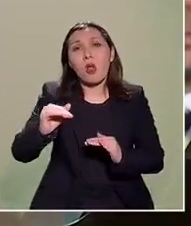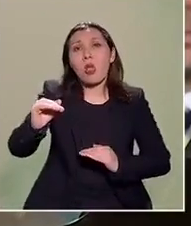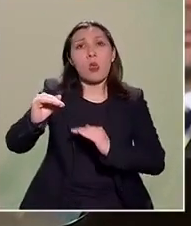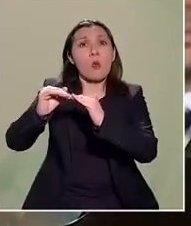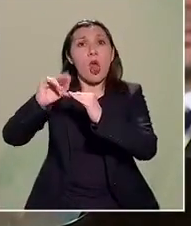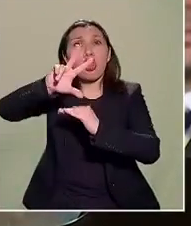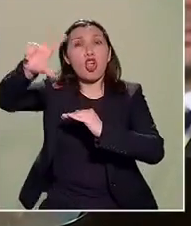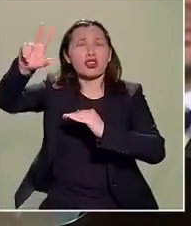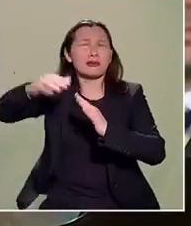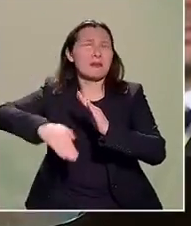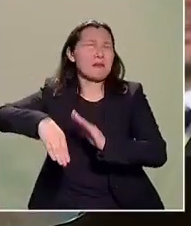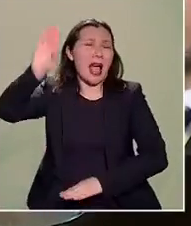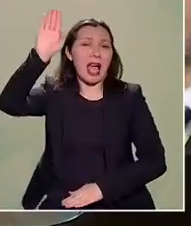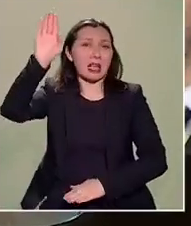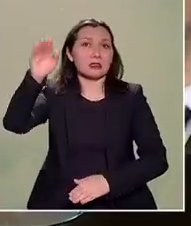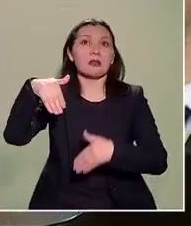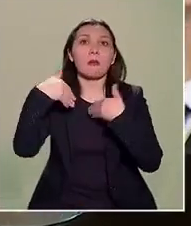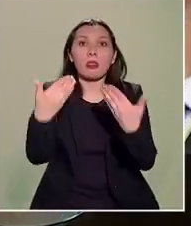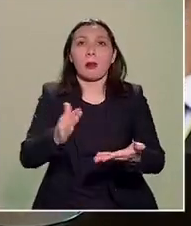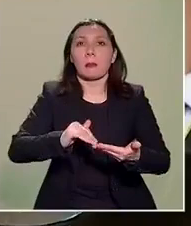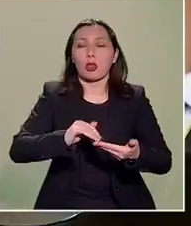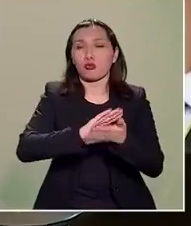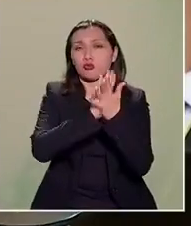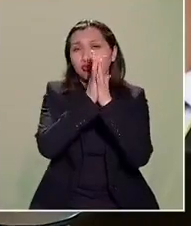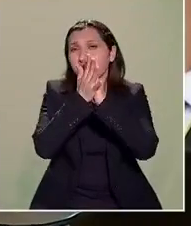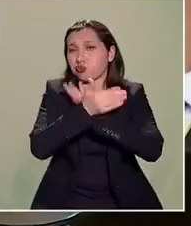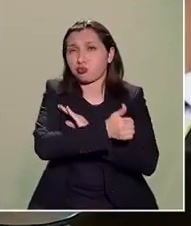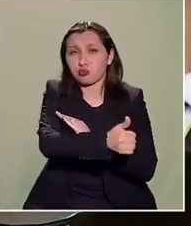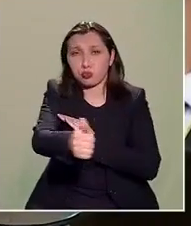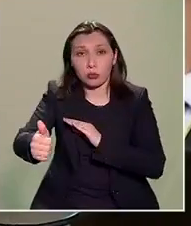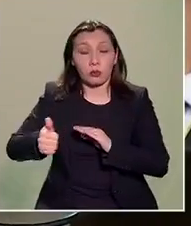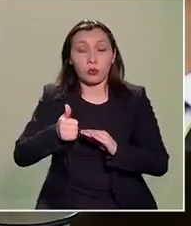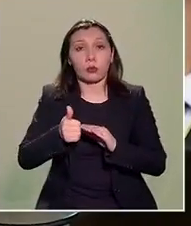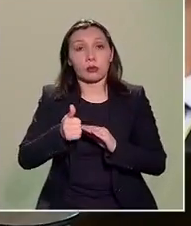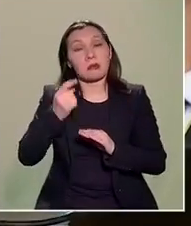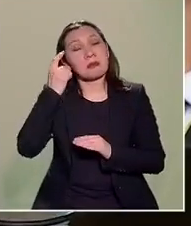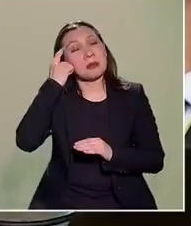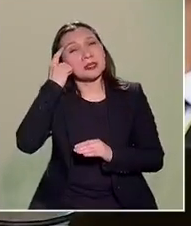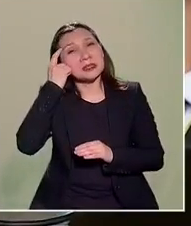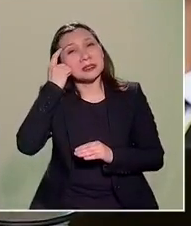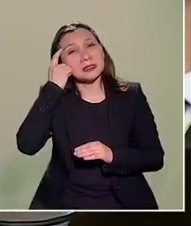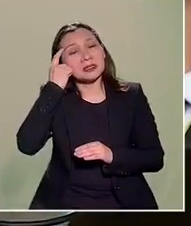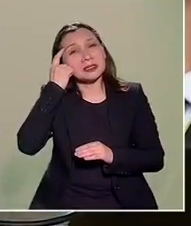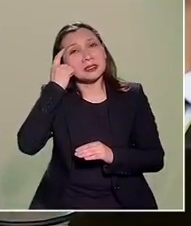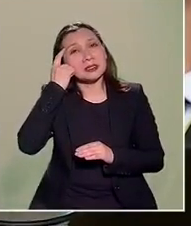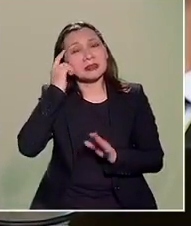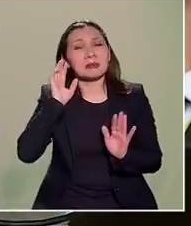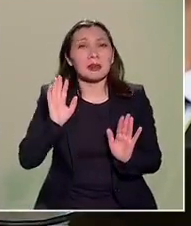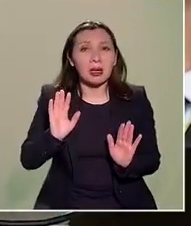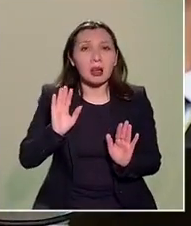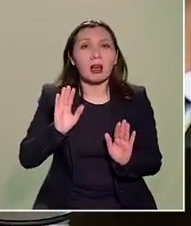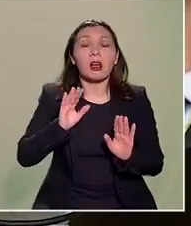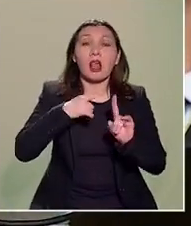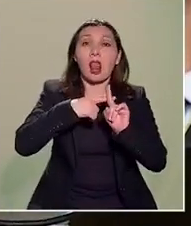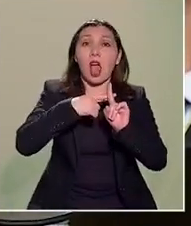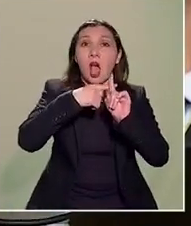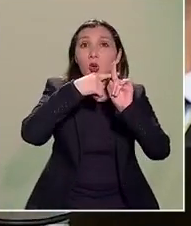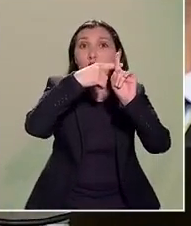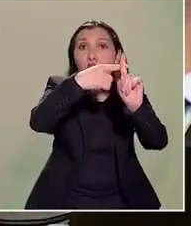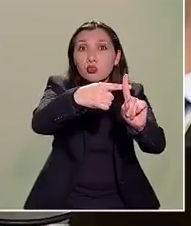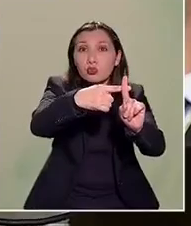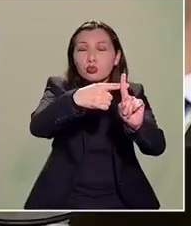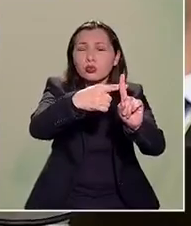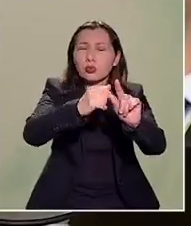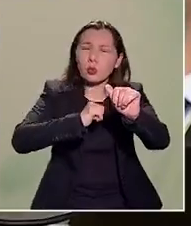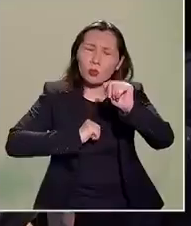bondad de dios que perdona a todos que suponían pendiendo de la cruz con